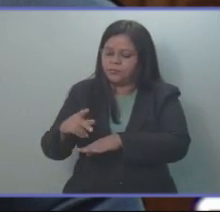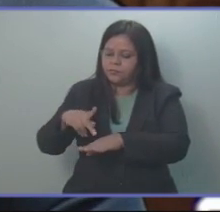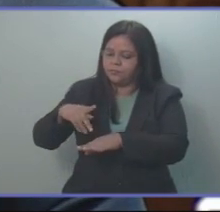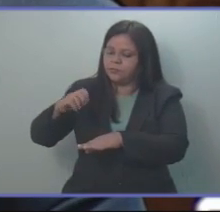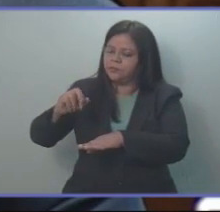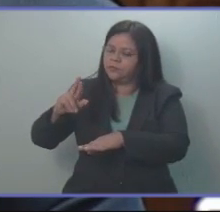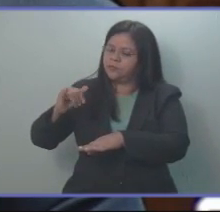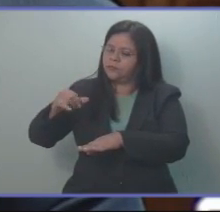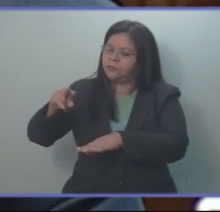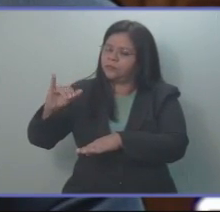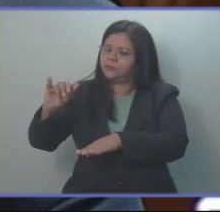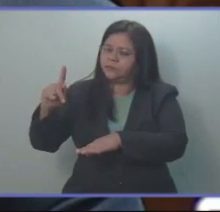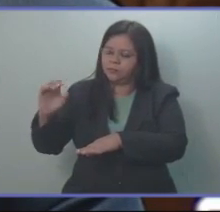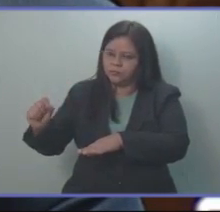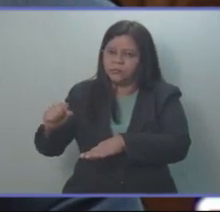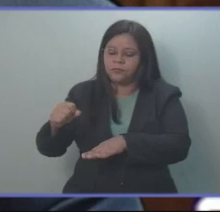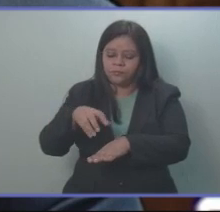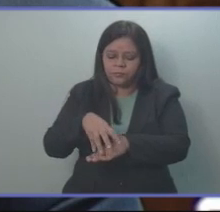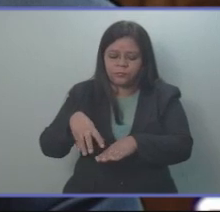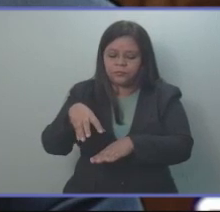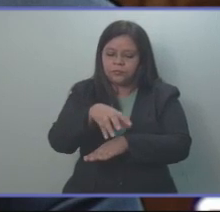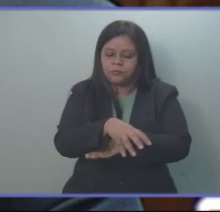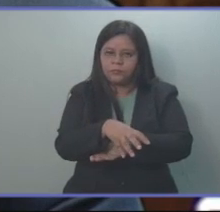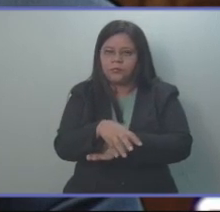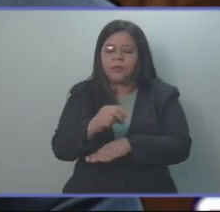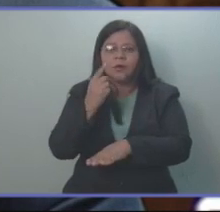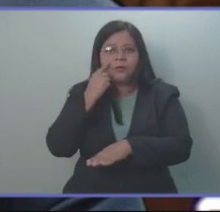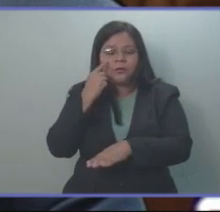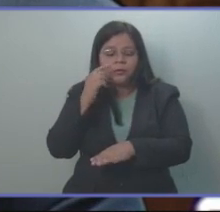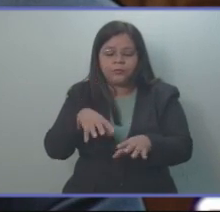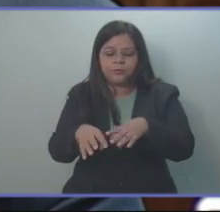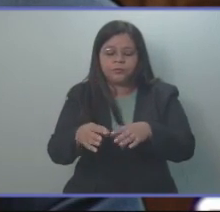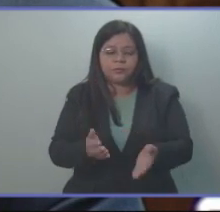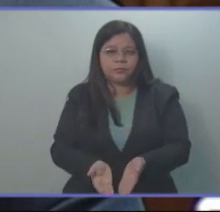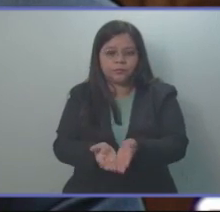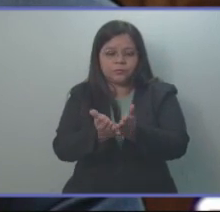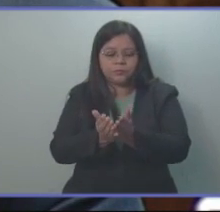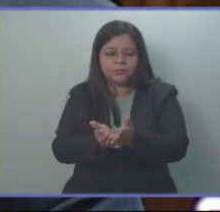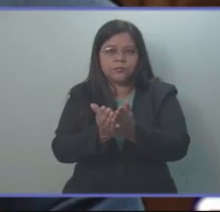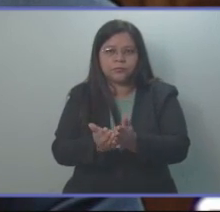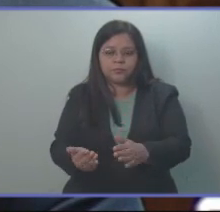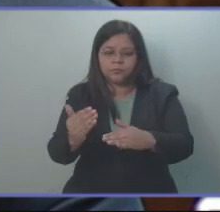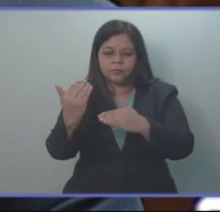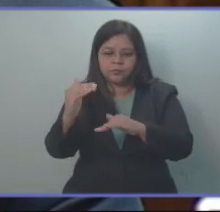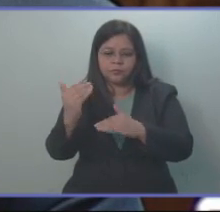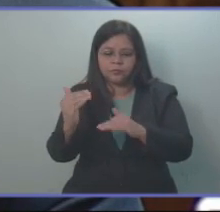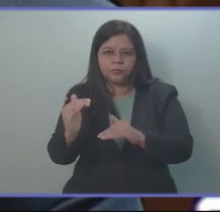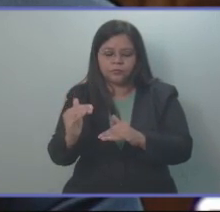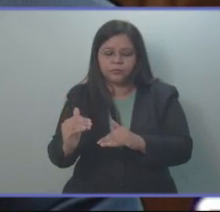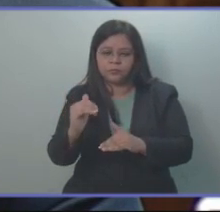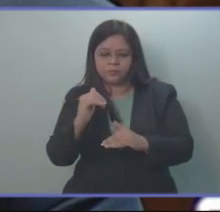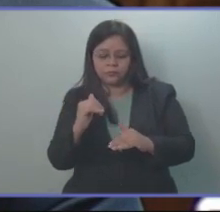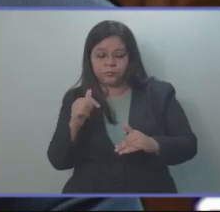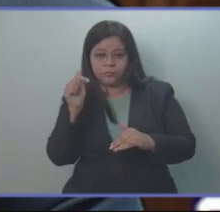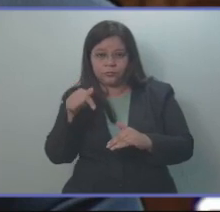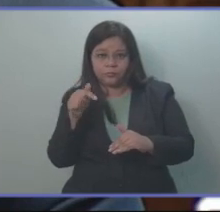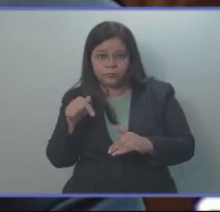encuentran ubicadas en el Golfo de Fonseca, Departamento de la Unión, situada dentro de los límites del territorio nacional